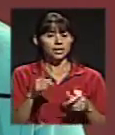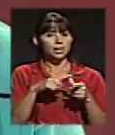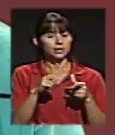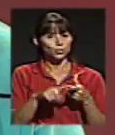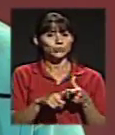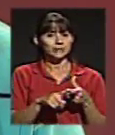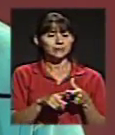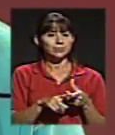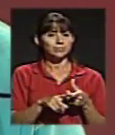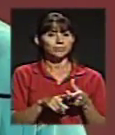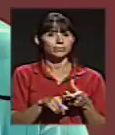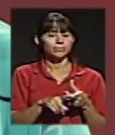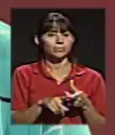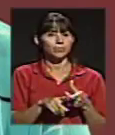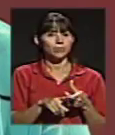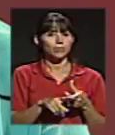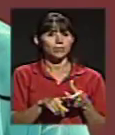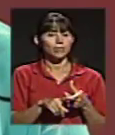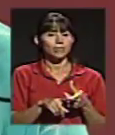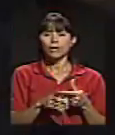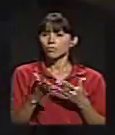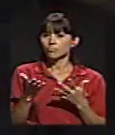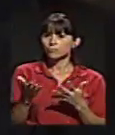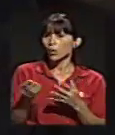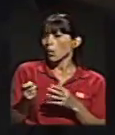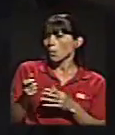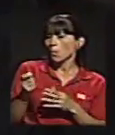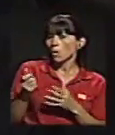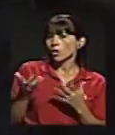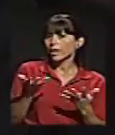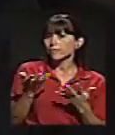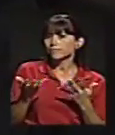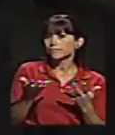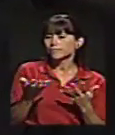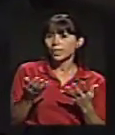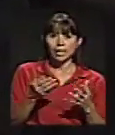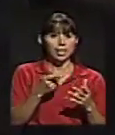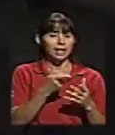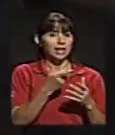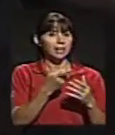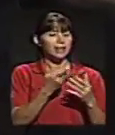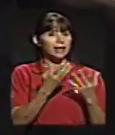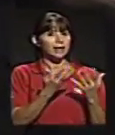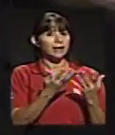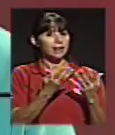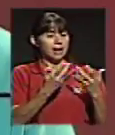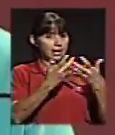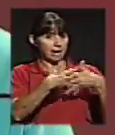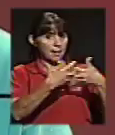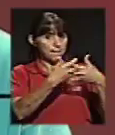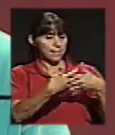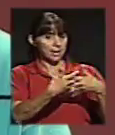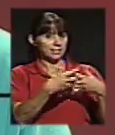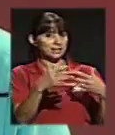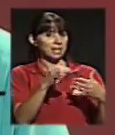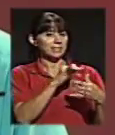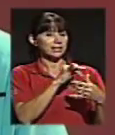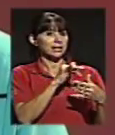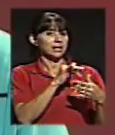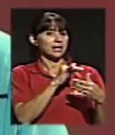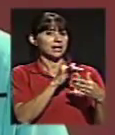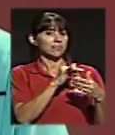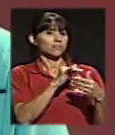Entonces, un poco en el sentido de que la independencia de la empresa respecto